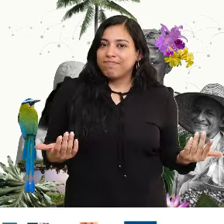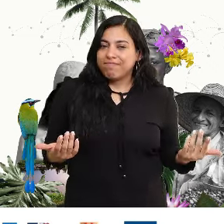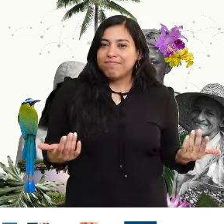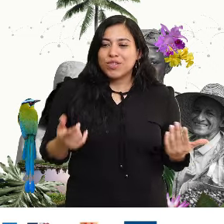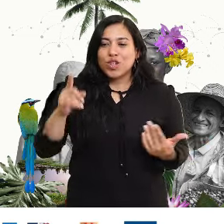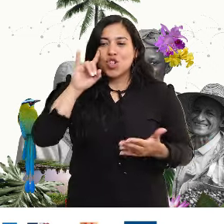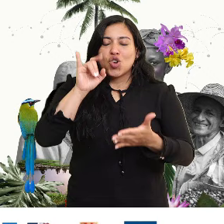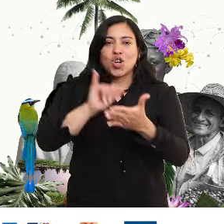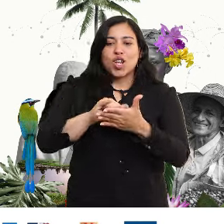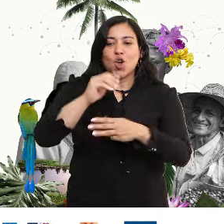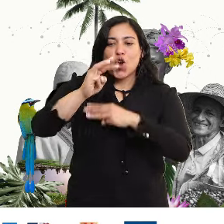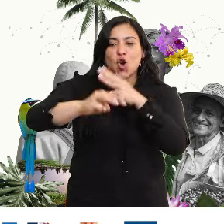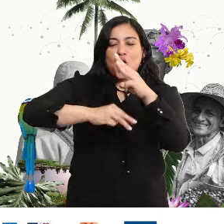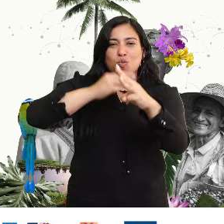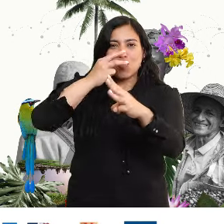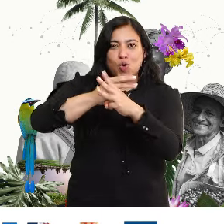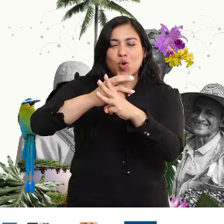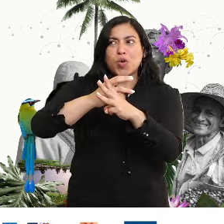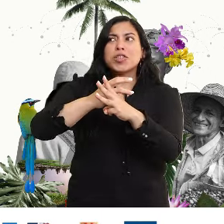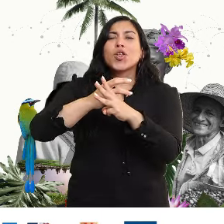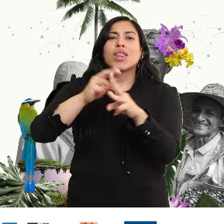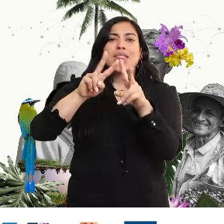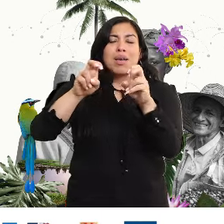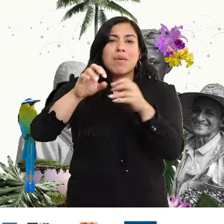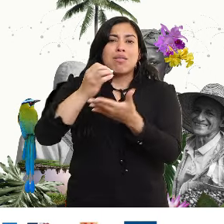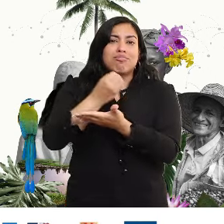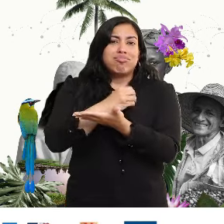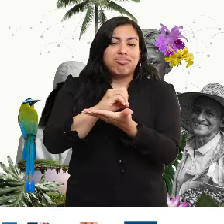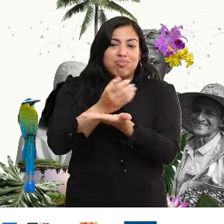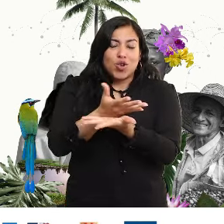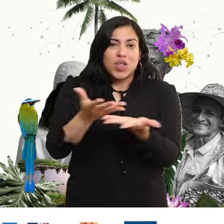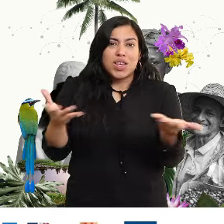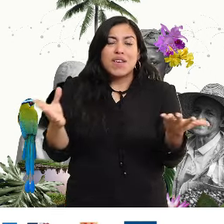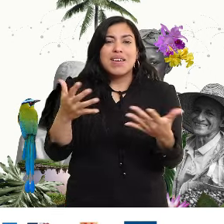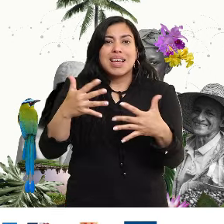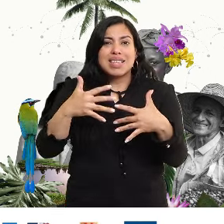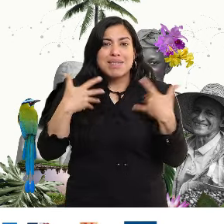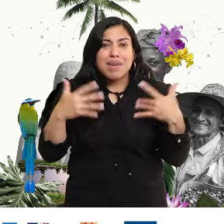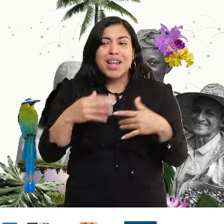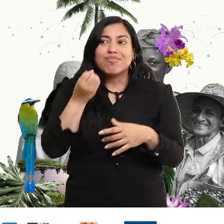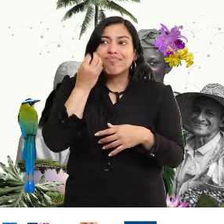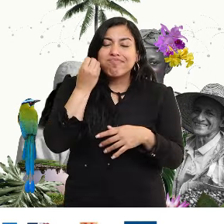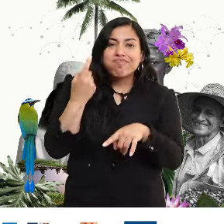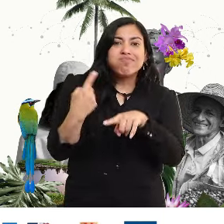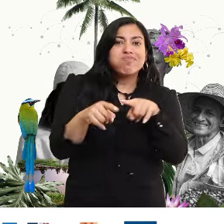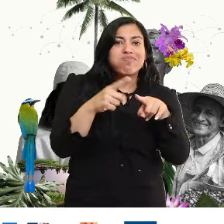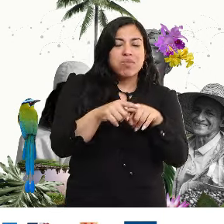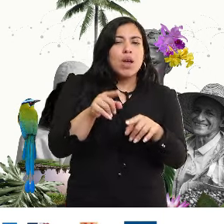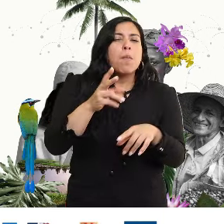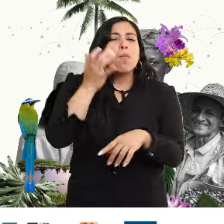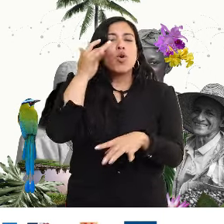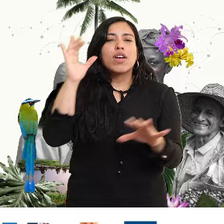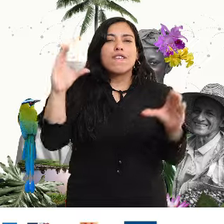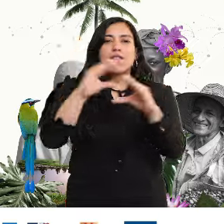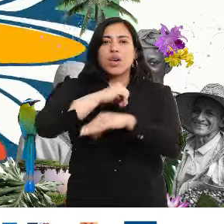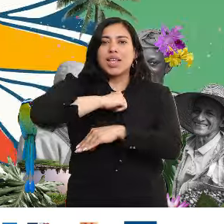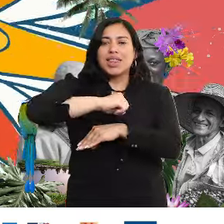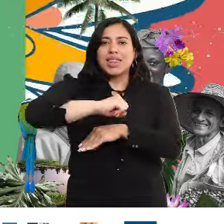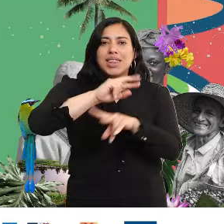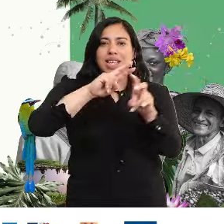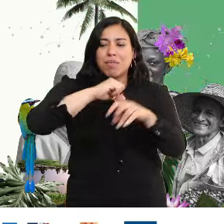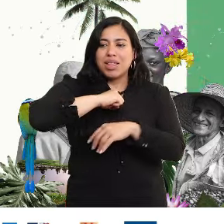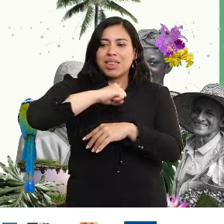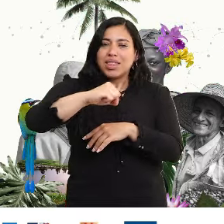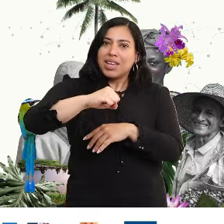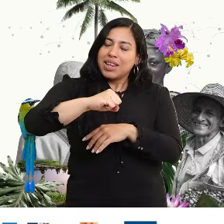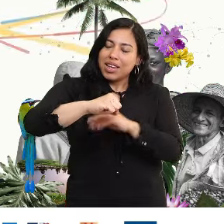global de la biodiversidad pues ya se ha avanzado muchísimo, porque efectivamente tenemos todo el tema del enfoque de derechos para efectivamente